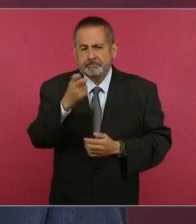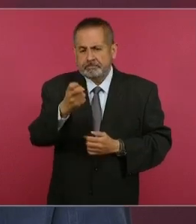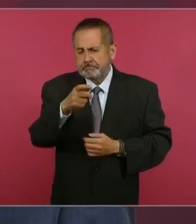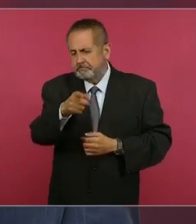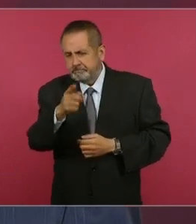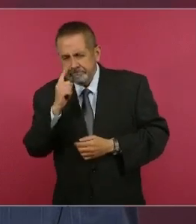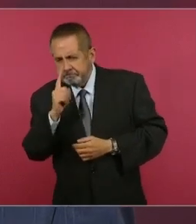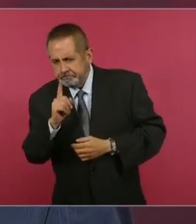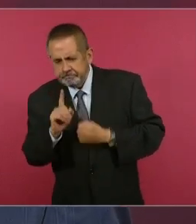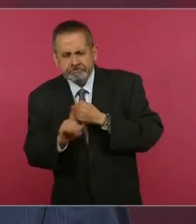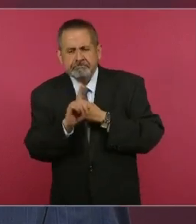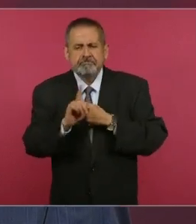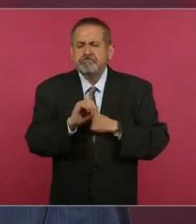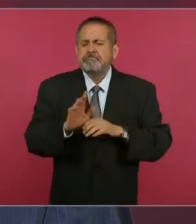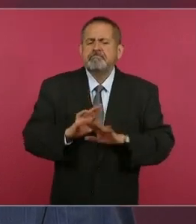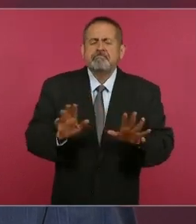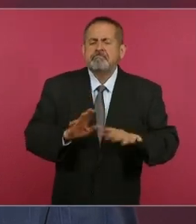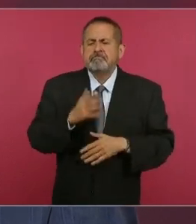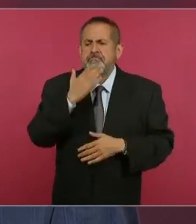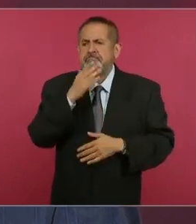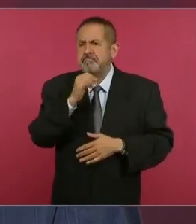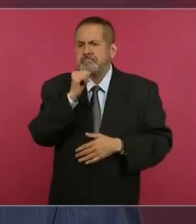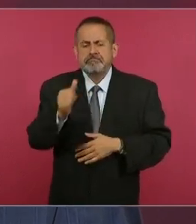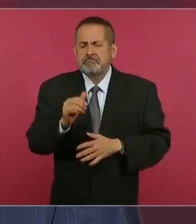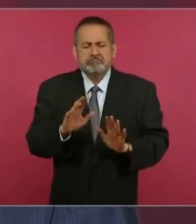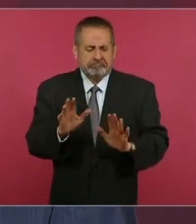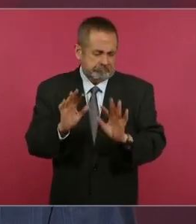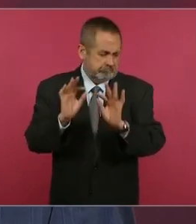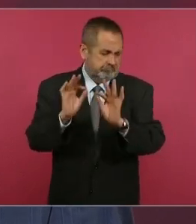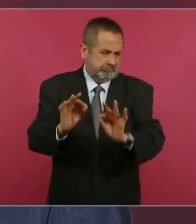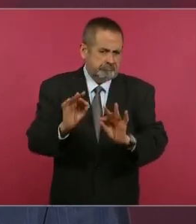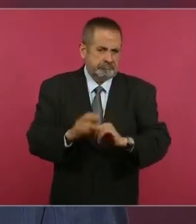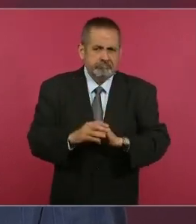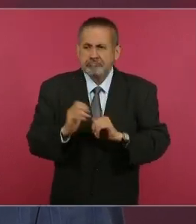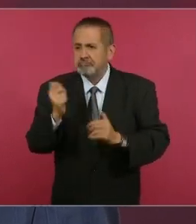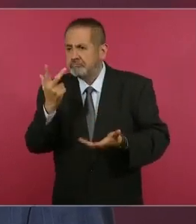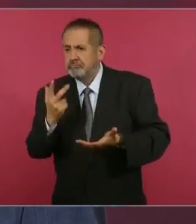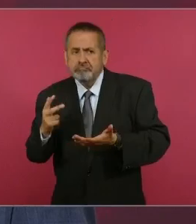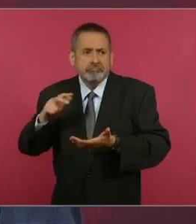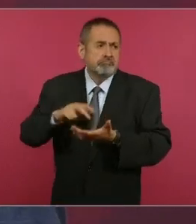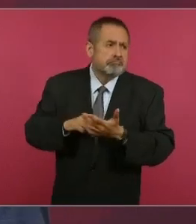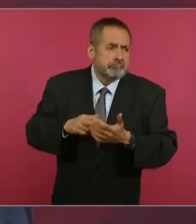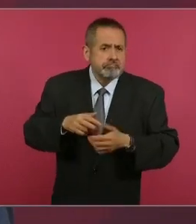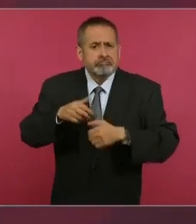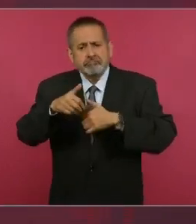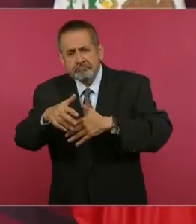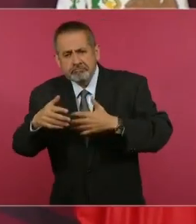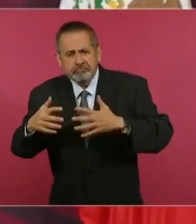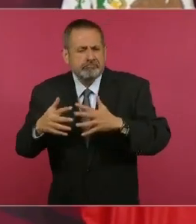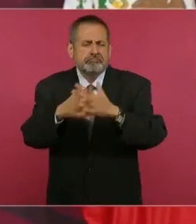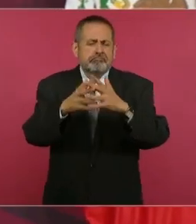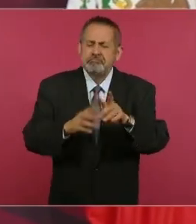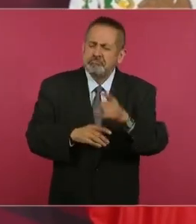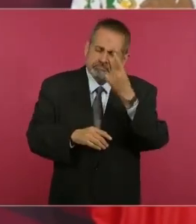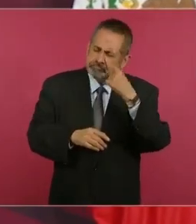veo que se vaya a presentar ningún levantamiento